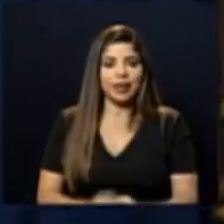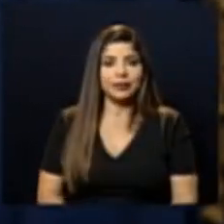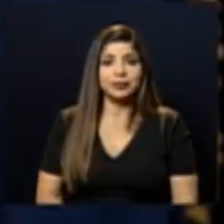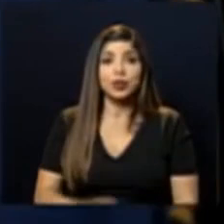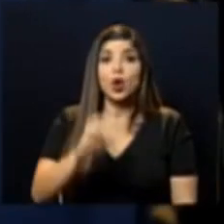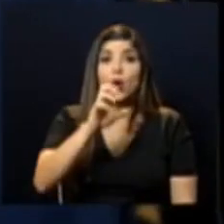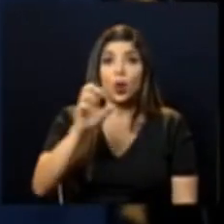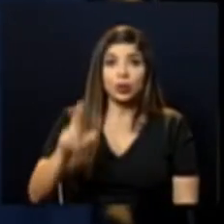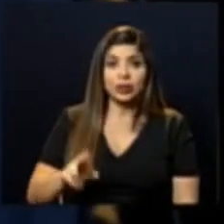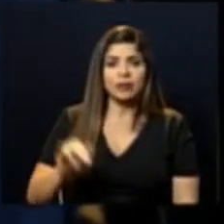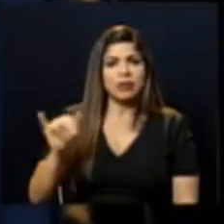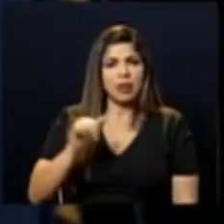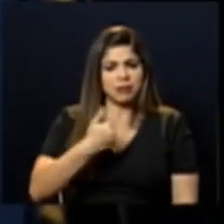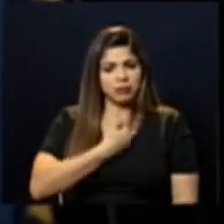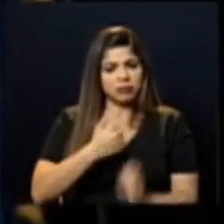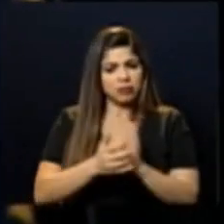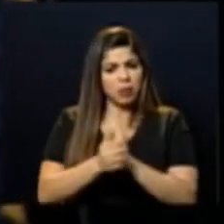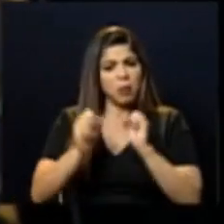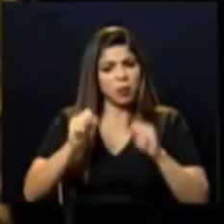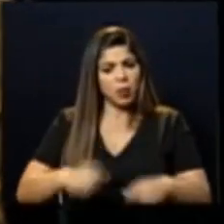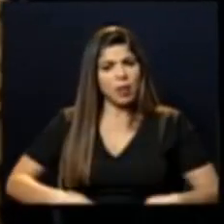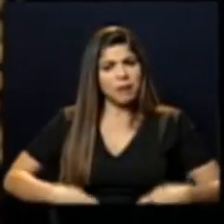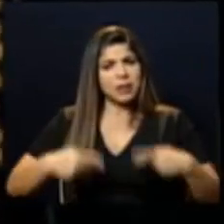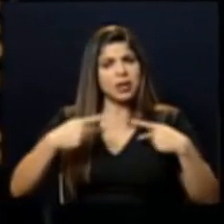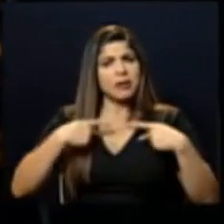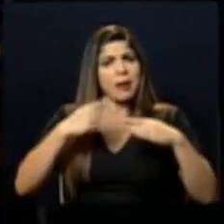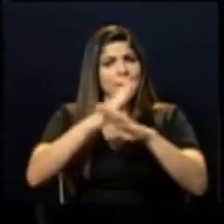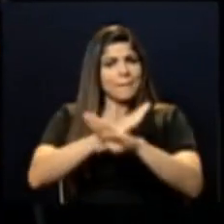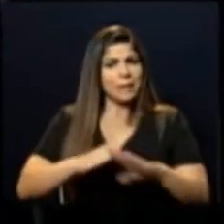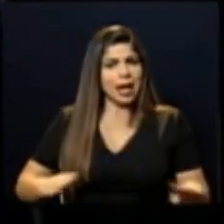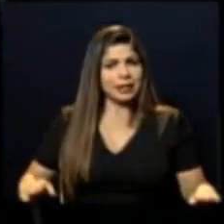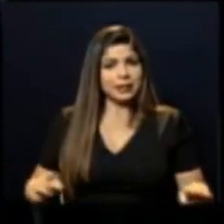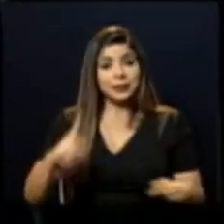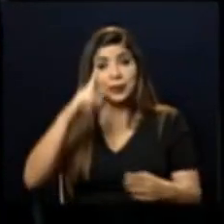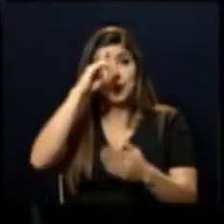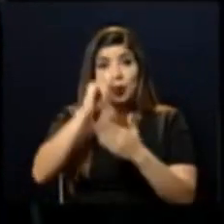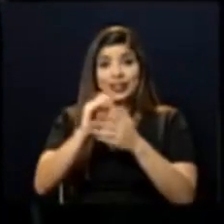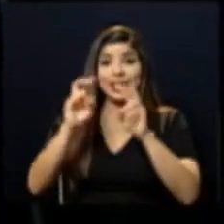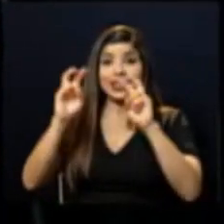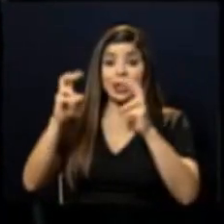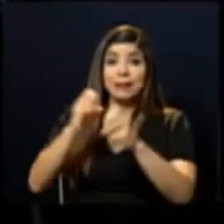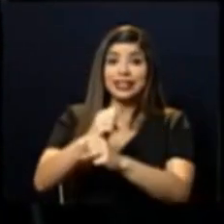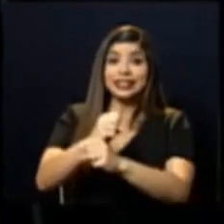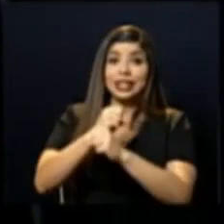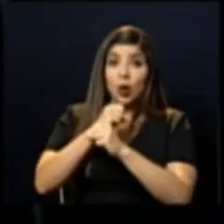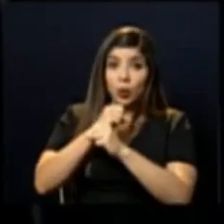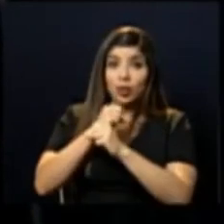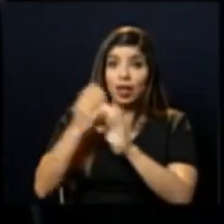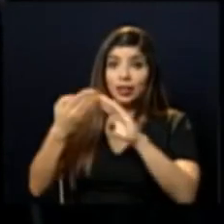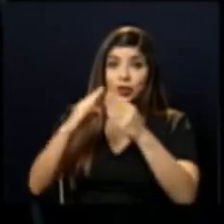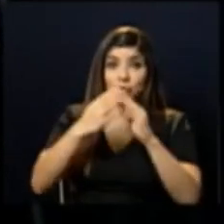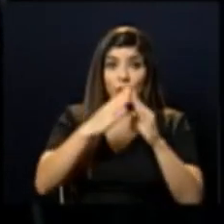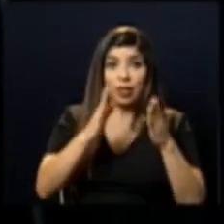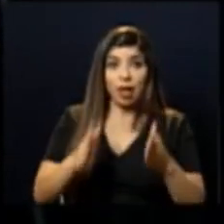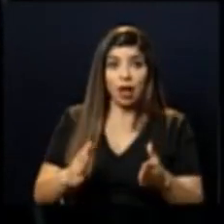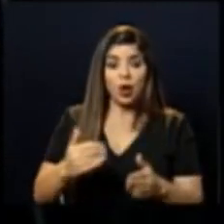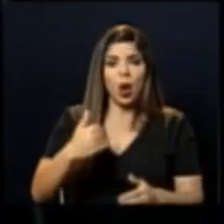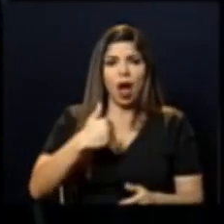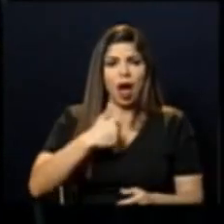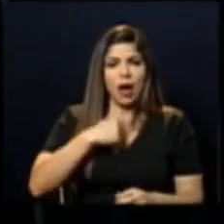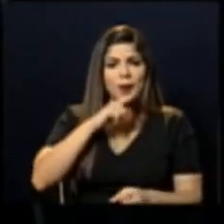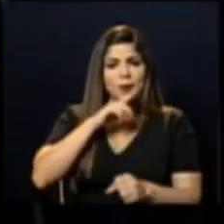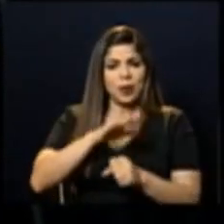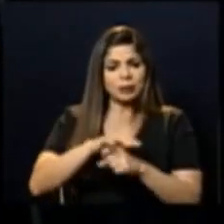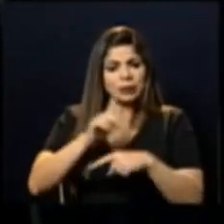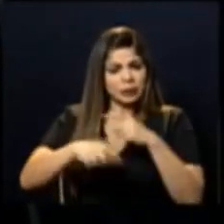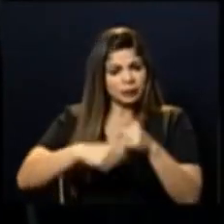Costa Rica también es capaz de vivir en paz. Por eso, en materia de seguridad ciudadana, nos comprometimos a